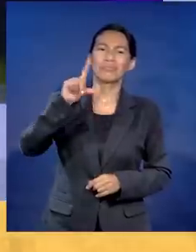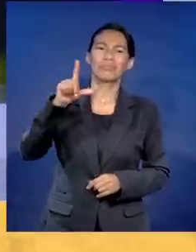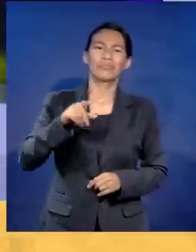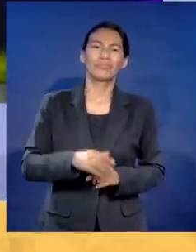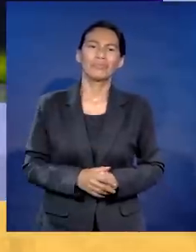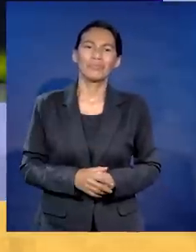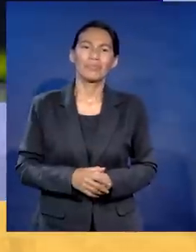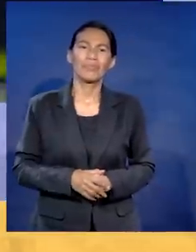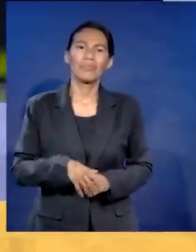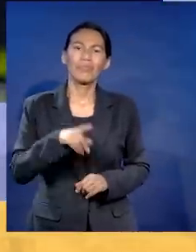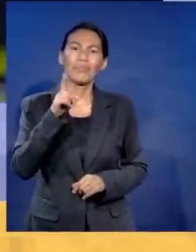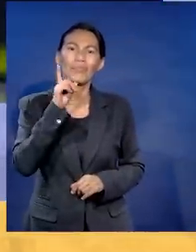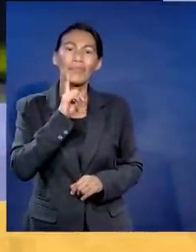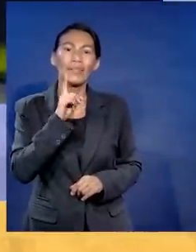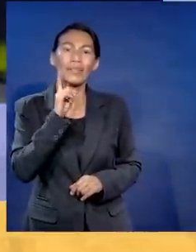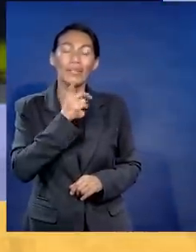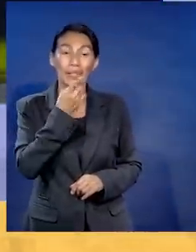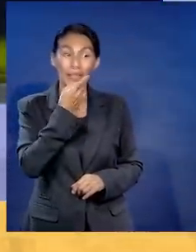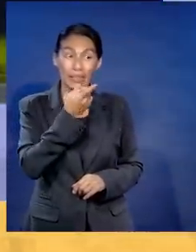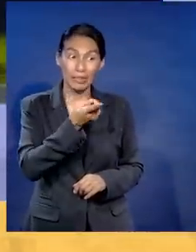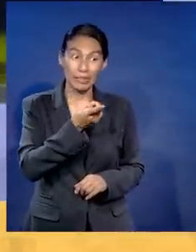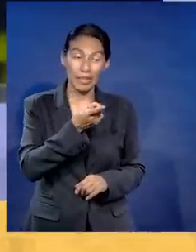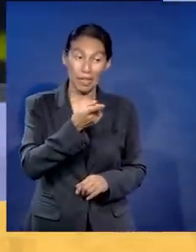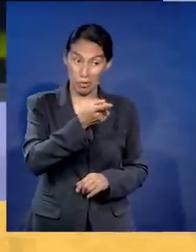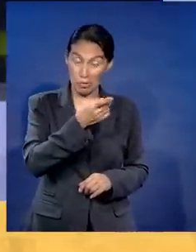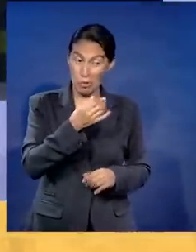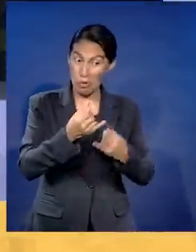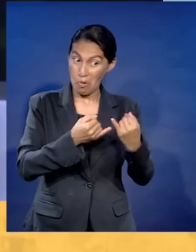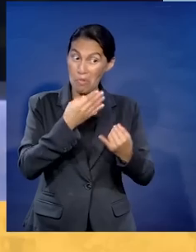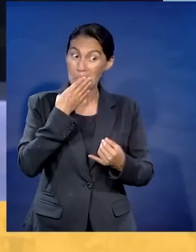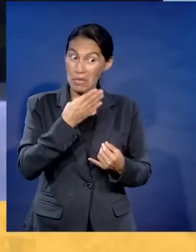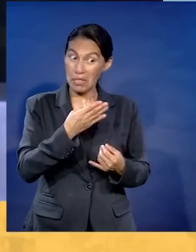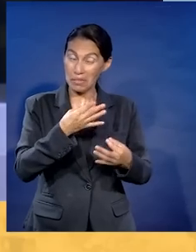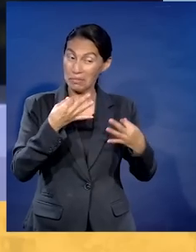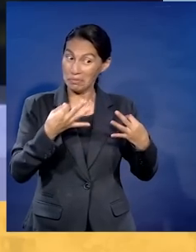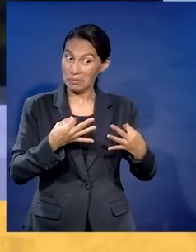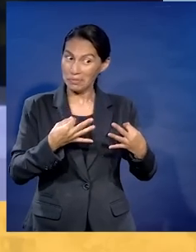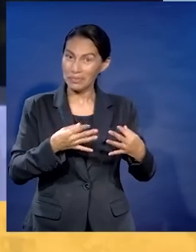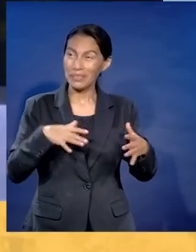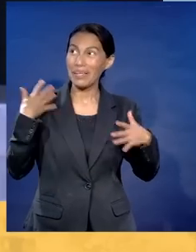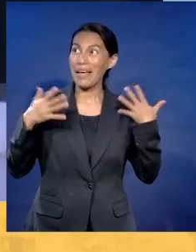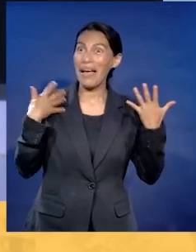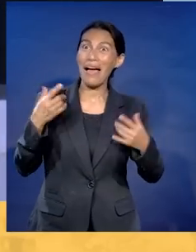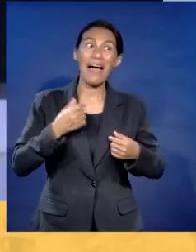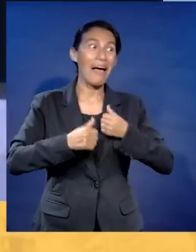Messi. Y si la muchacha se le ocurría decir, ¡qué bien juegas!